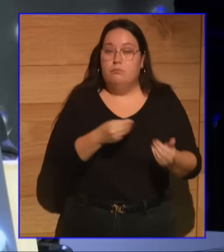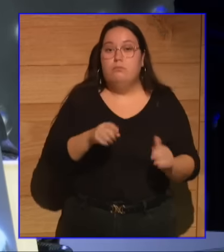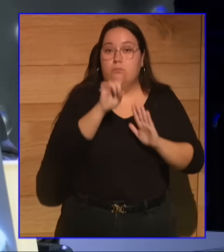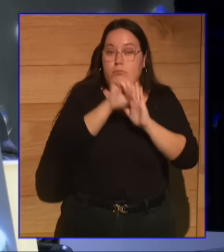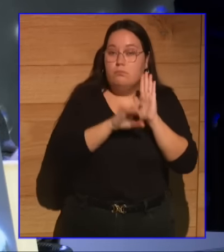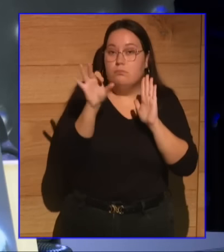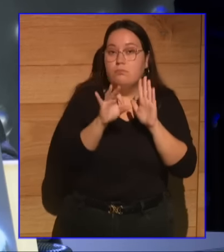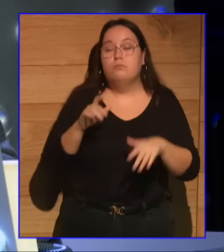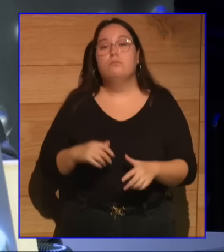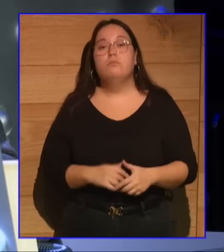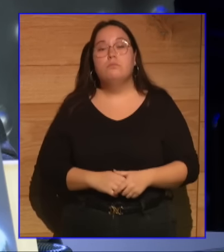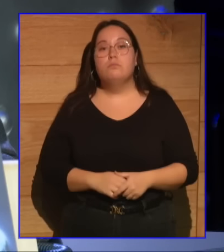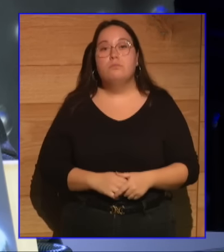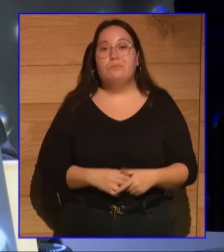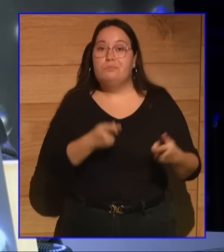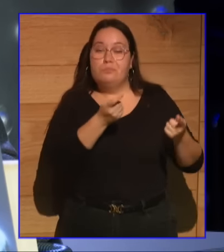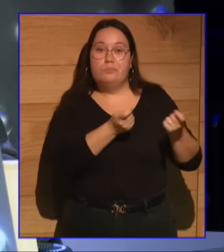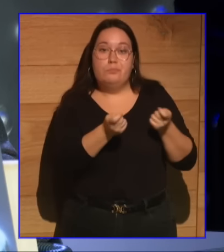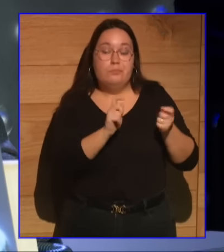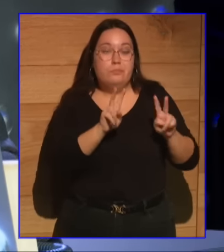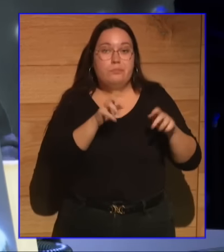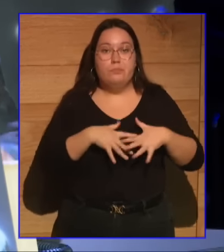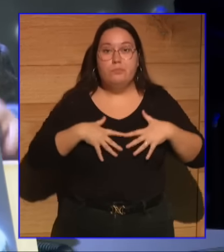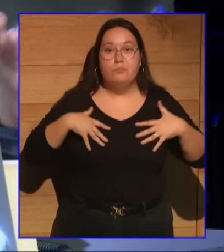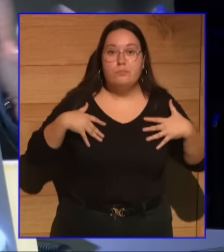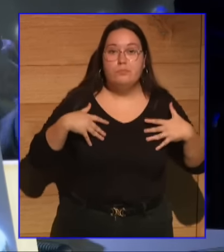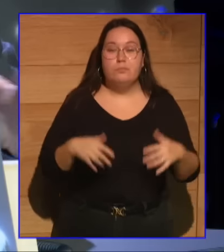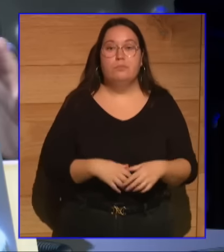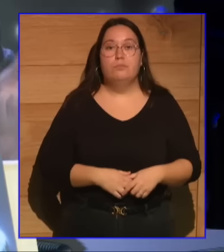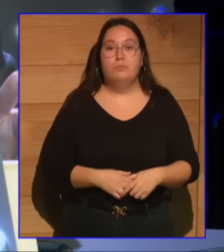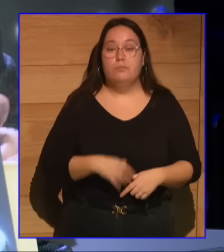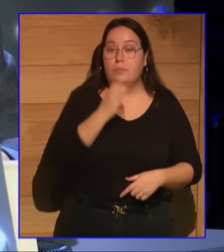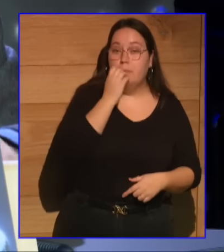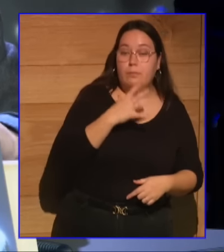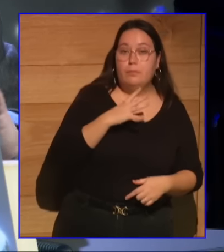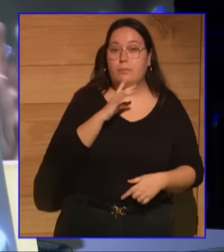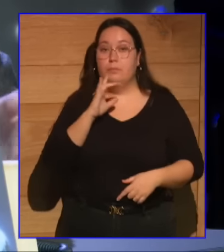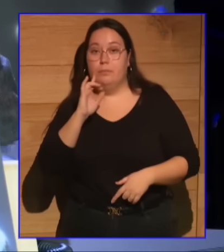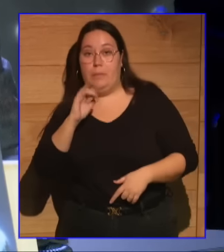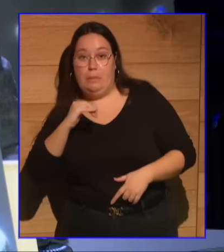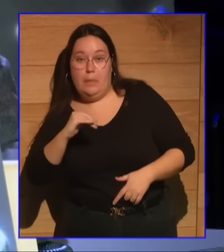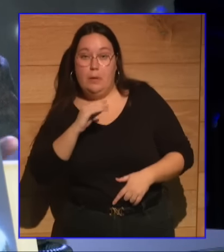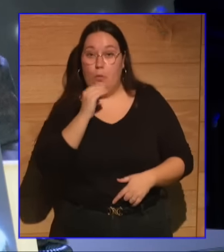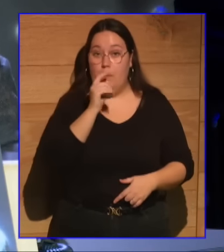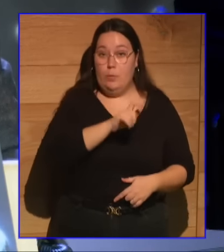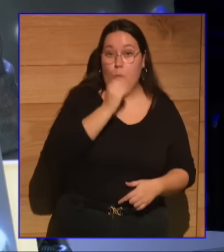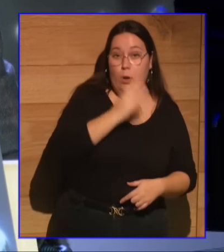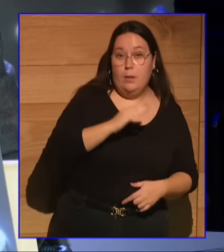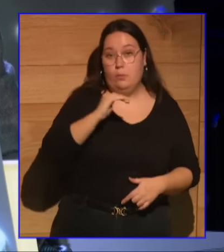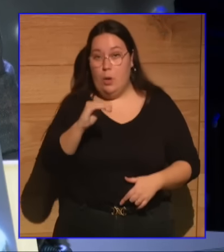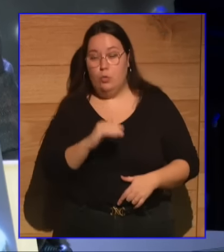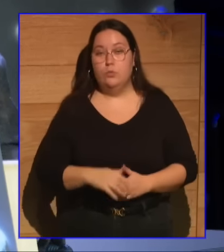un manejo de la emoción, de... el bien y del mal, y de los buenos y los malos, de una